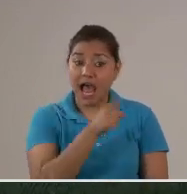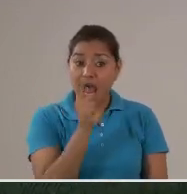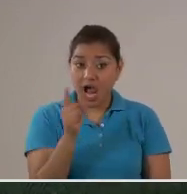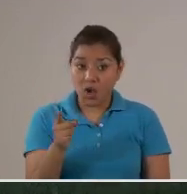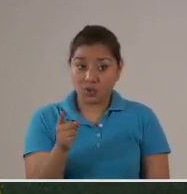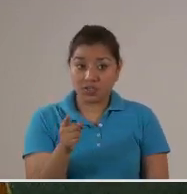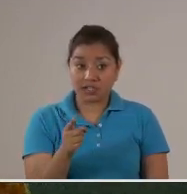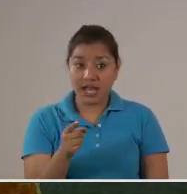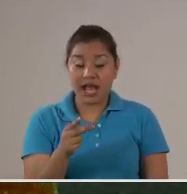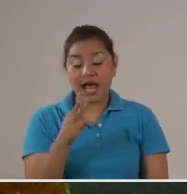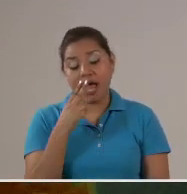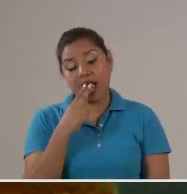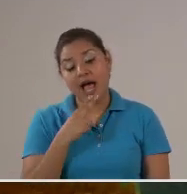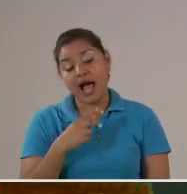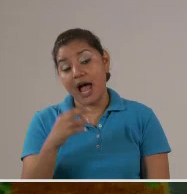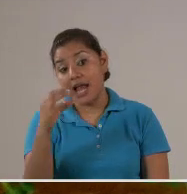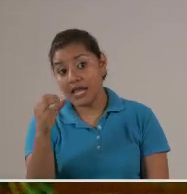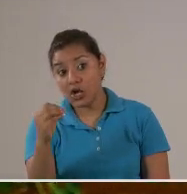la